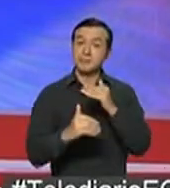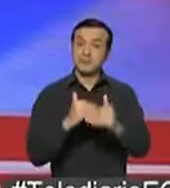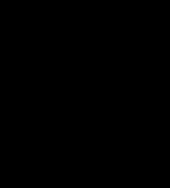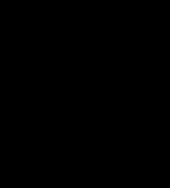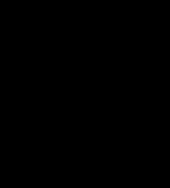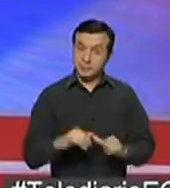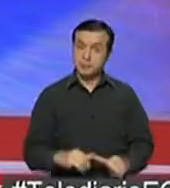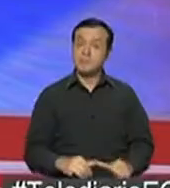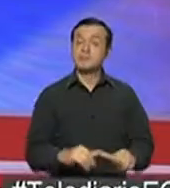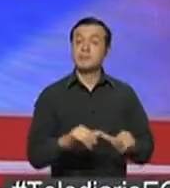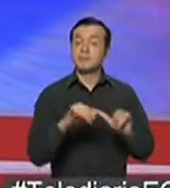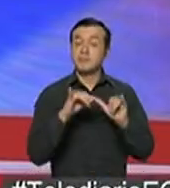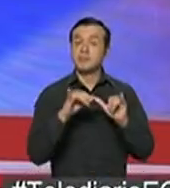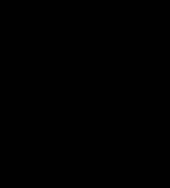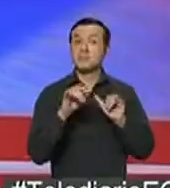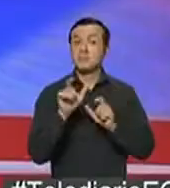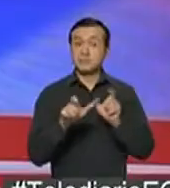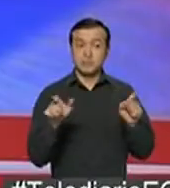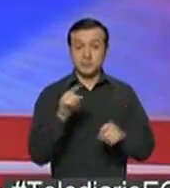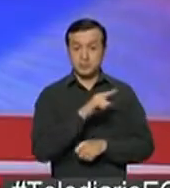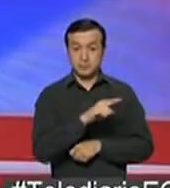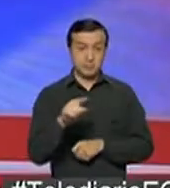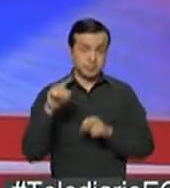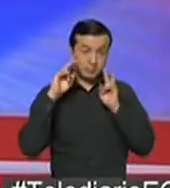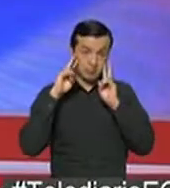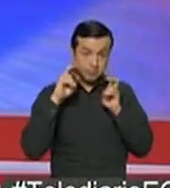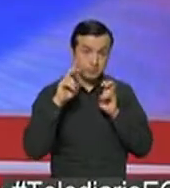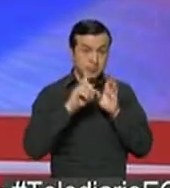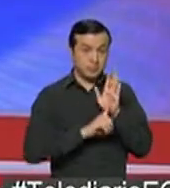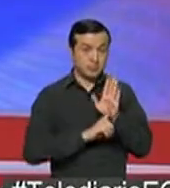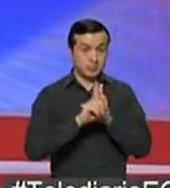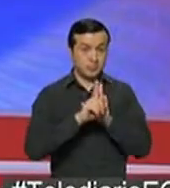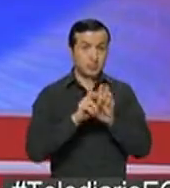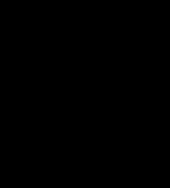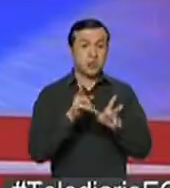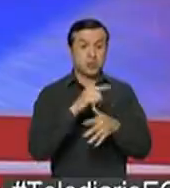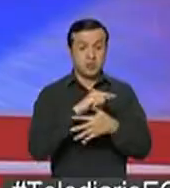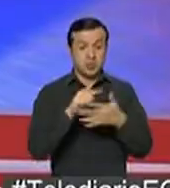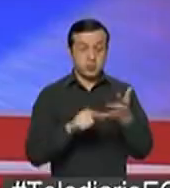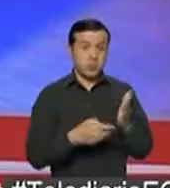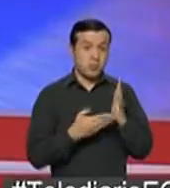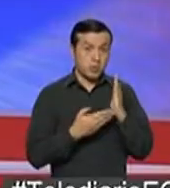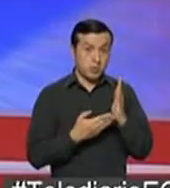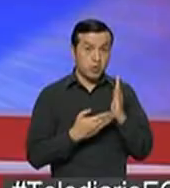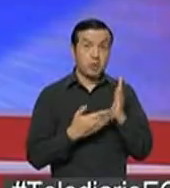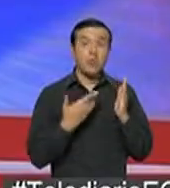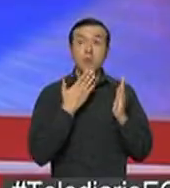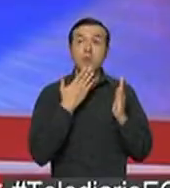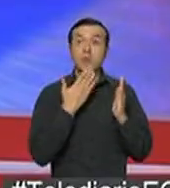recorrer en el talento humano, la investigación y el desarrollo de prototipos no pueden estar